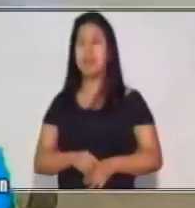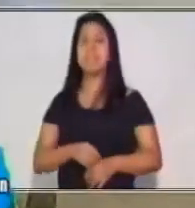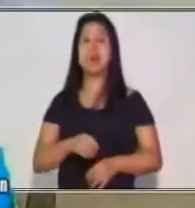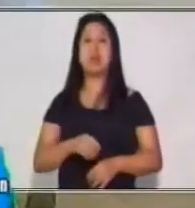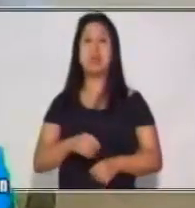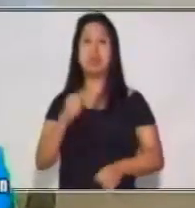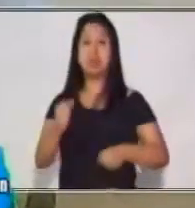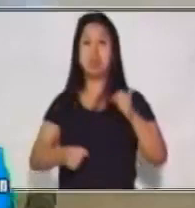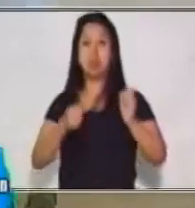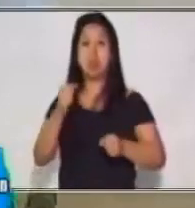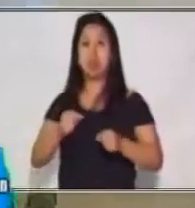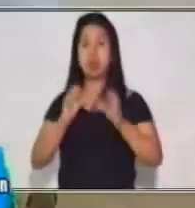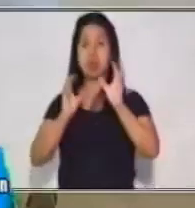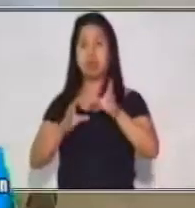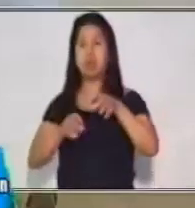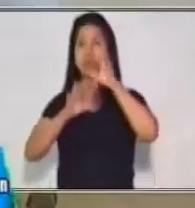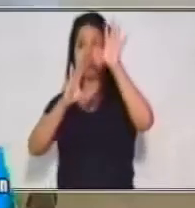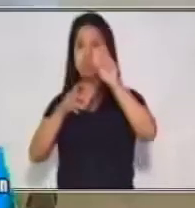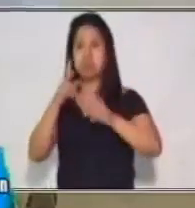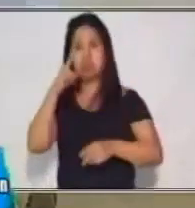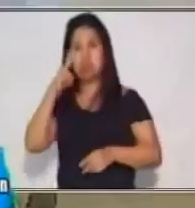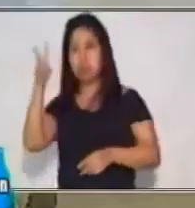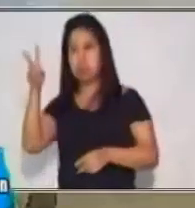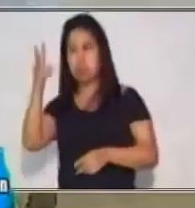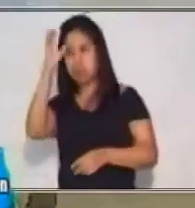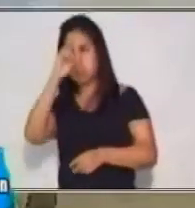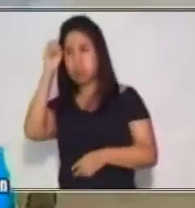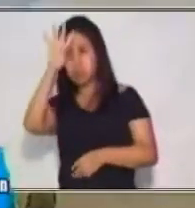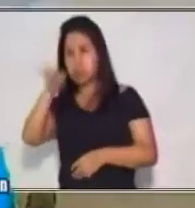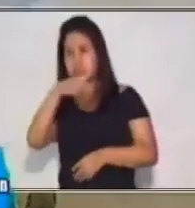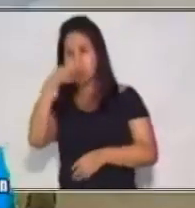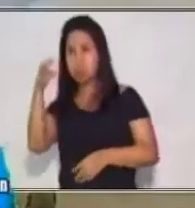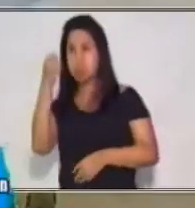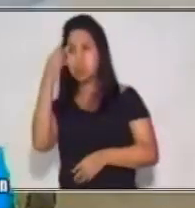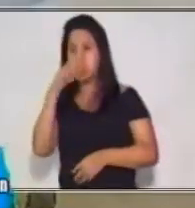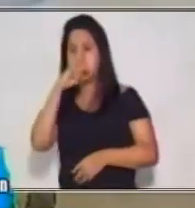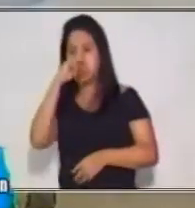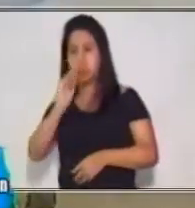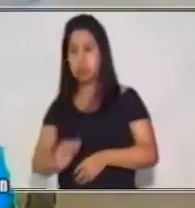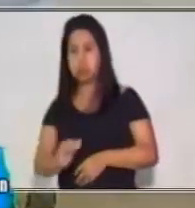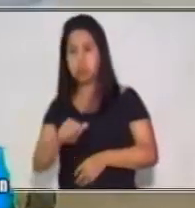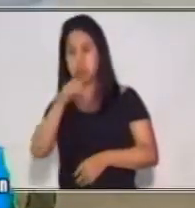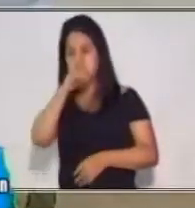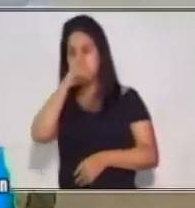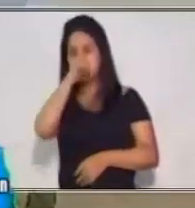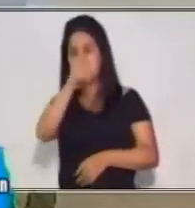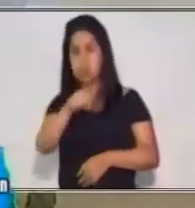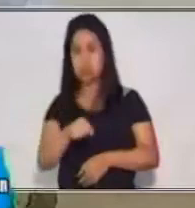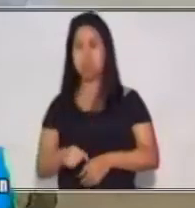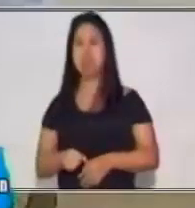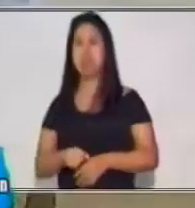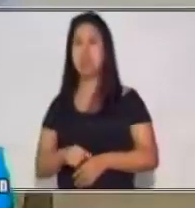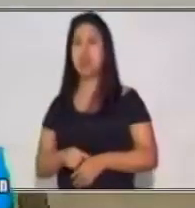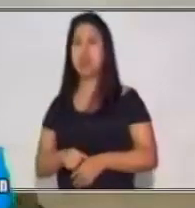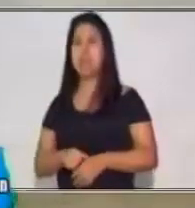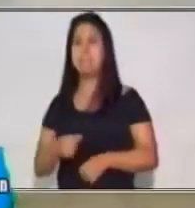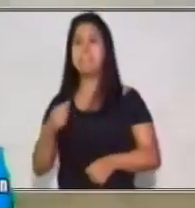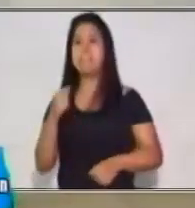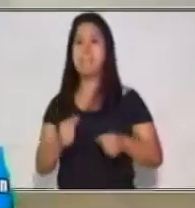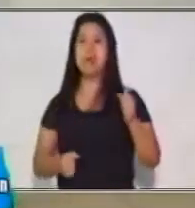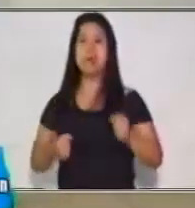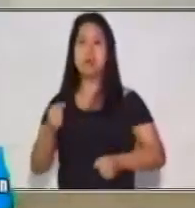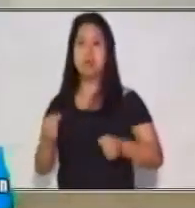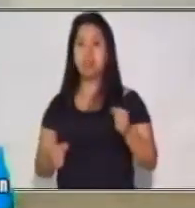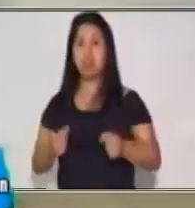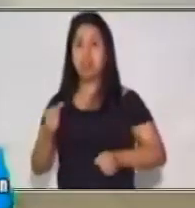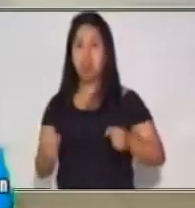¿Cuántos prefieren maratón y baloncesto? Entonces nos vamos a nuestro diagrama y yo observo maratón y baloncesto es